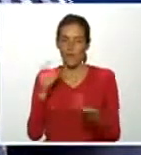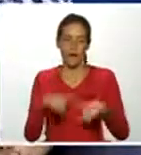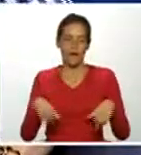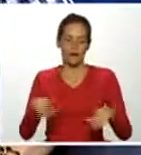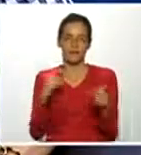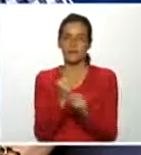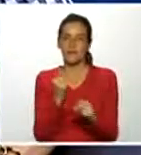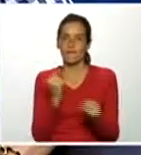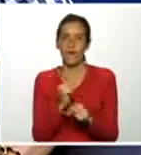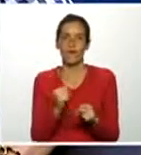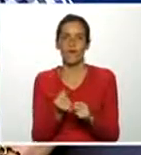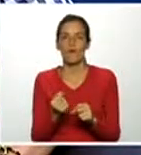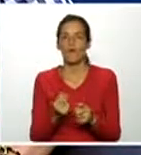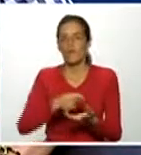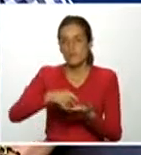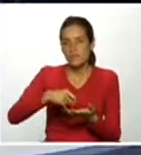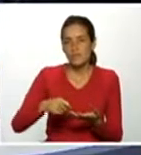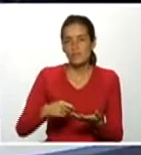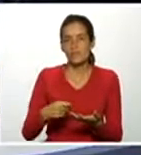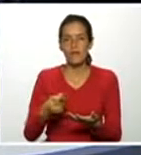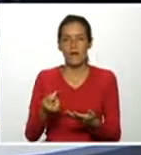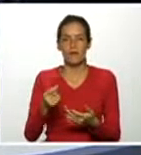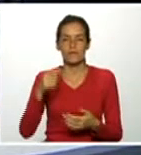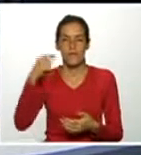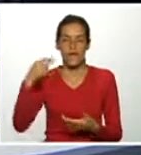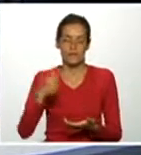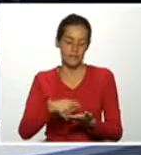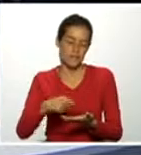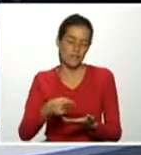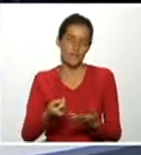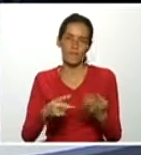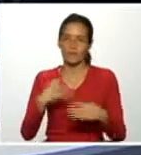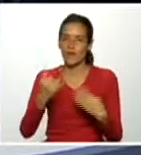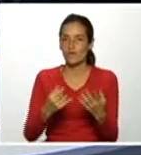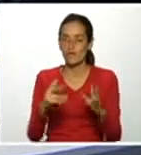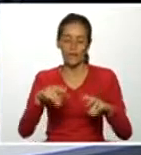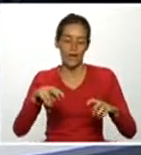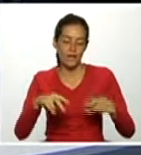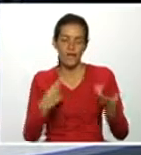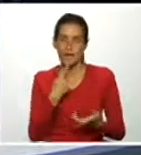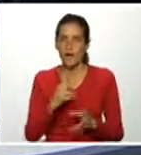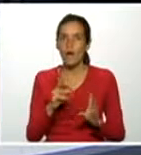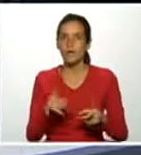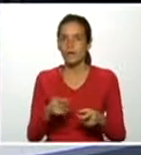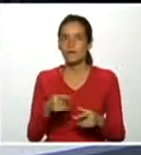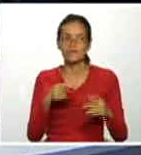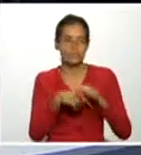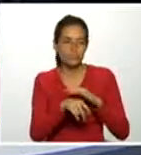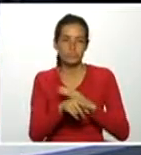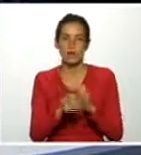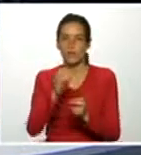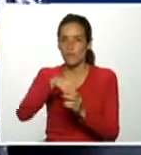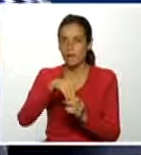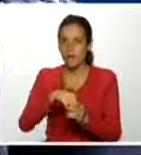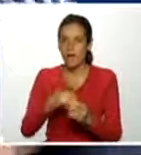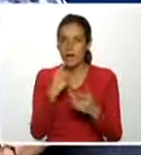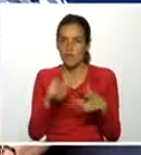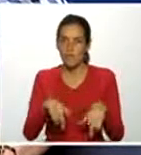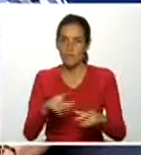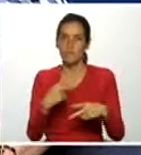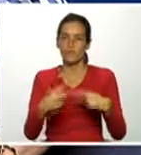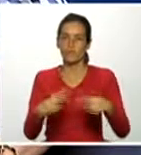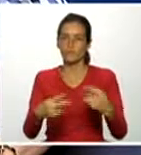trabajo para sus tesis, para sus proyectos de investigación y de una vez al salir, incorporarse ya a un área